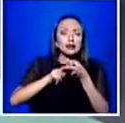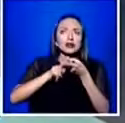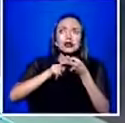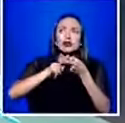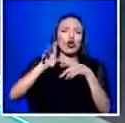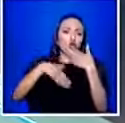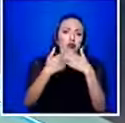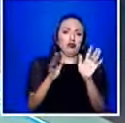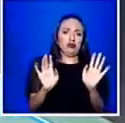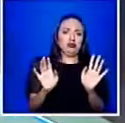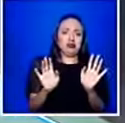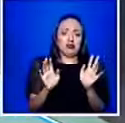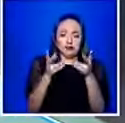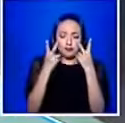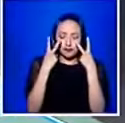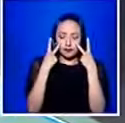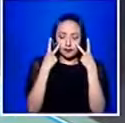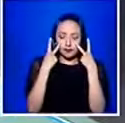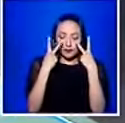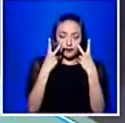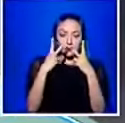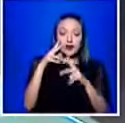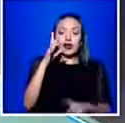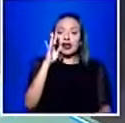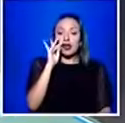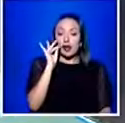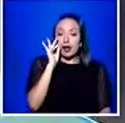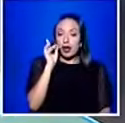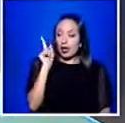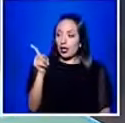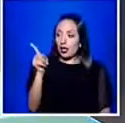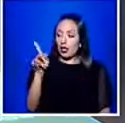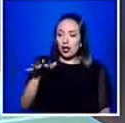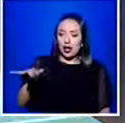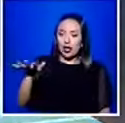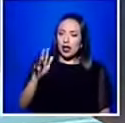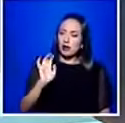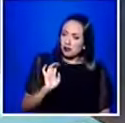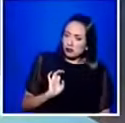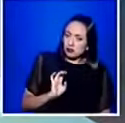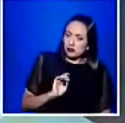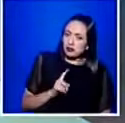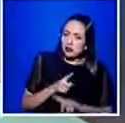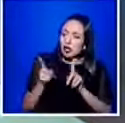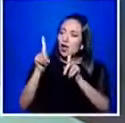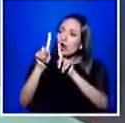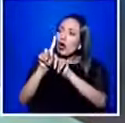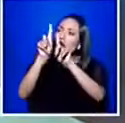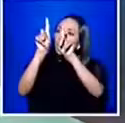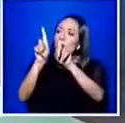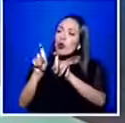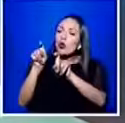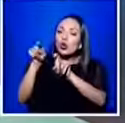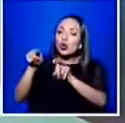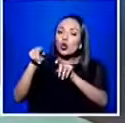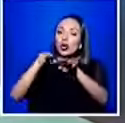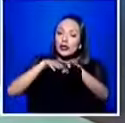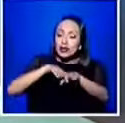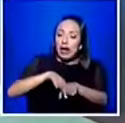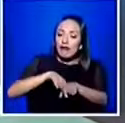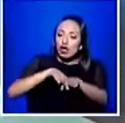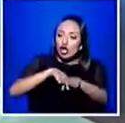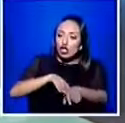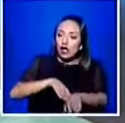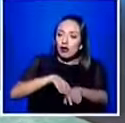Vamos a conocer más de esta situación con Alex Ceballos, quien ya está en este sitio, Gatito, pero también preguntarte cómo está el tráfico